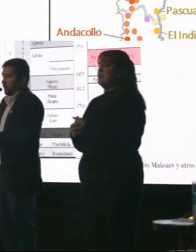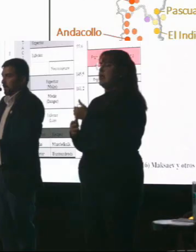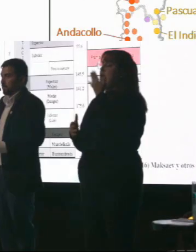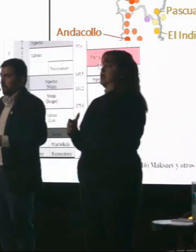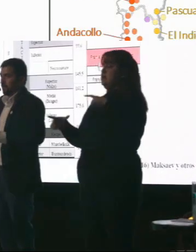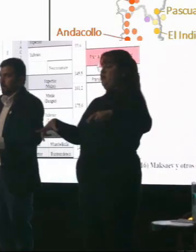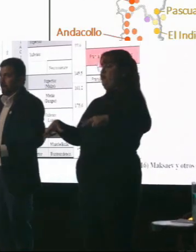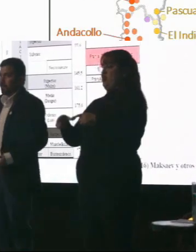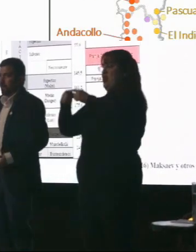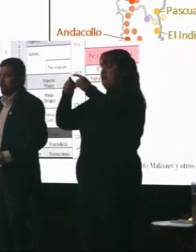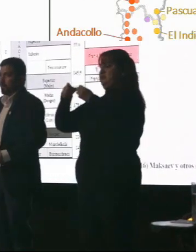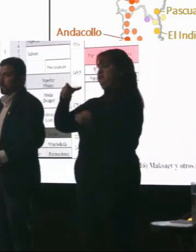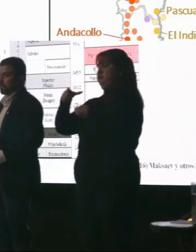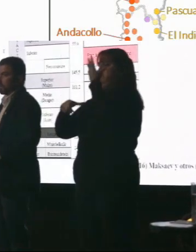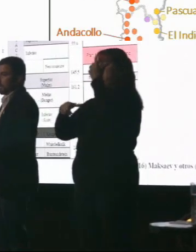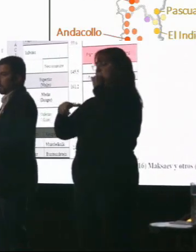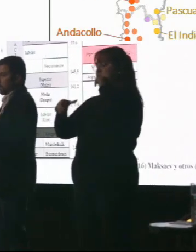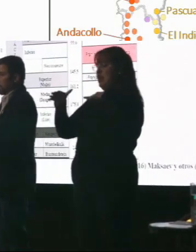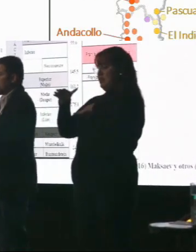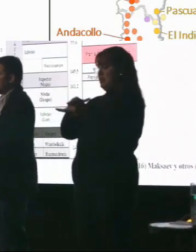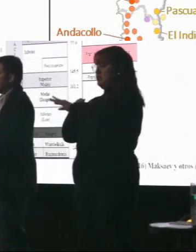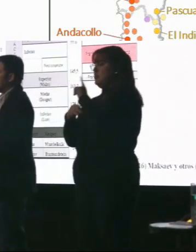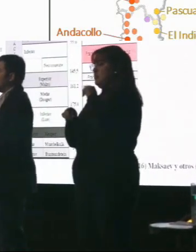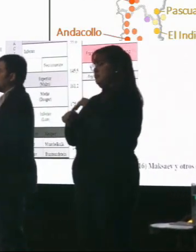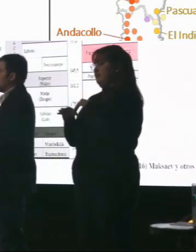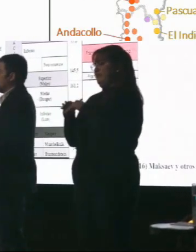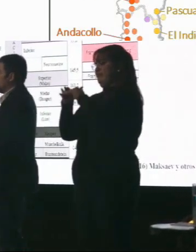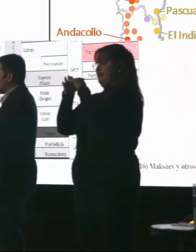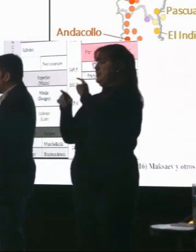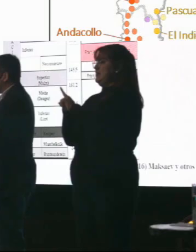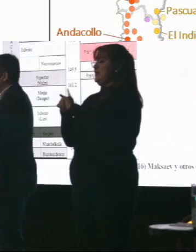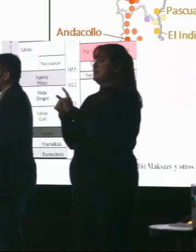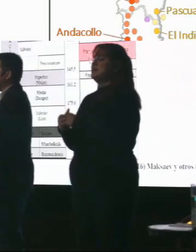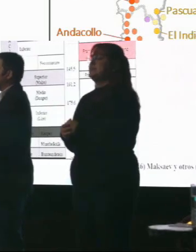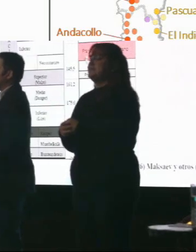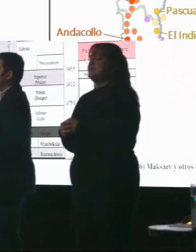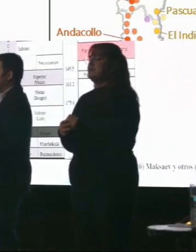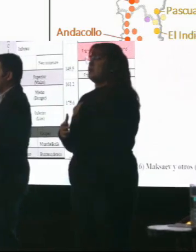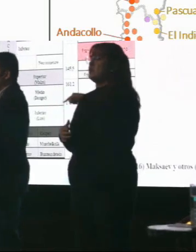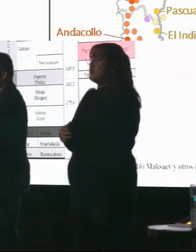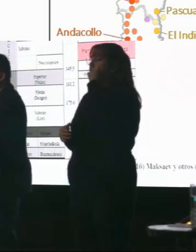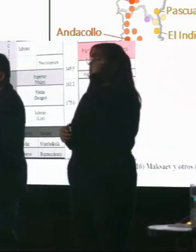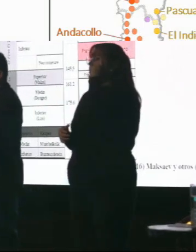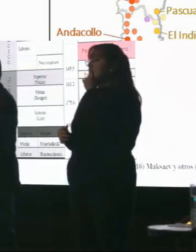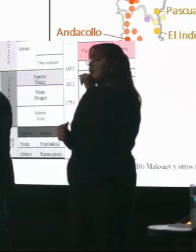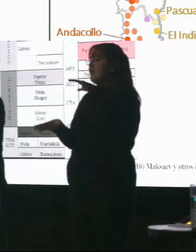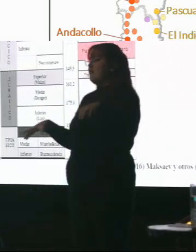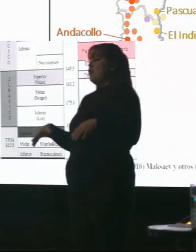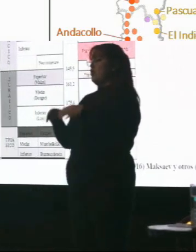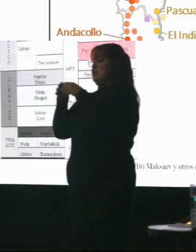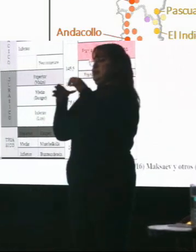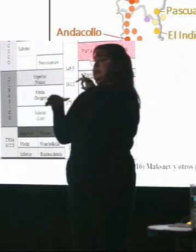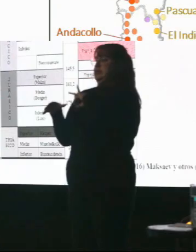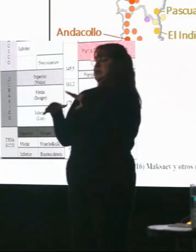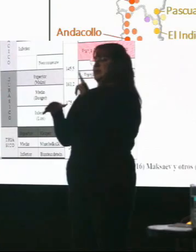los volcanes son primordiales para los depósitos, entonces claramente un indicio que tenemos que tener es que los volcanes en Chile caminan